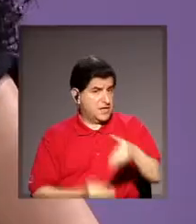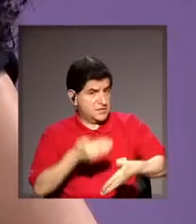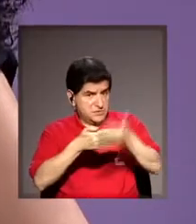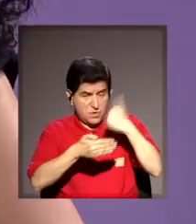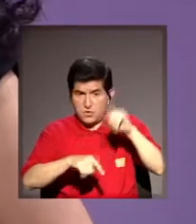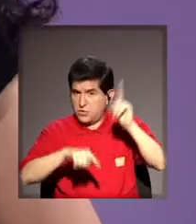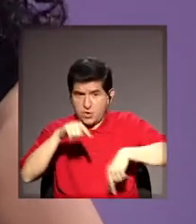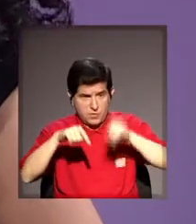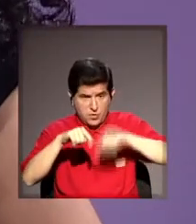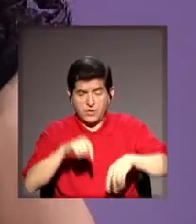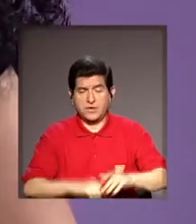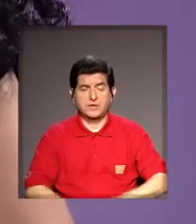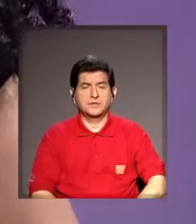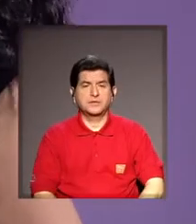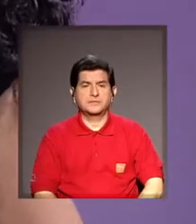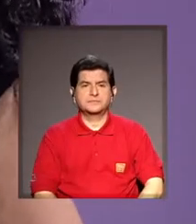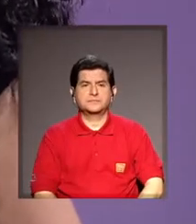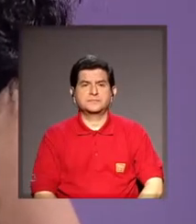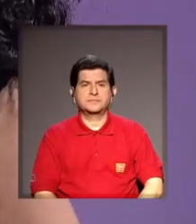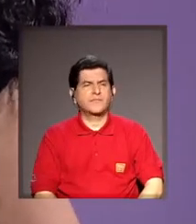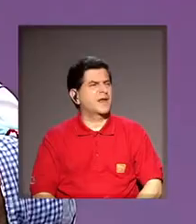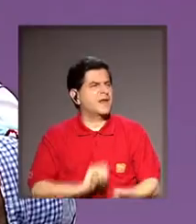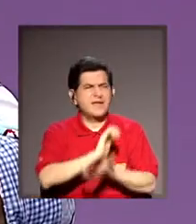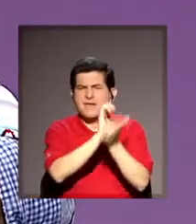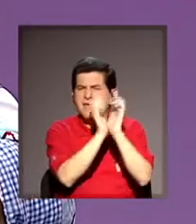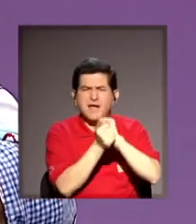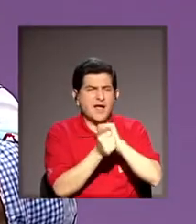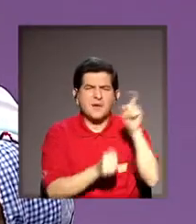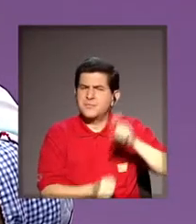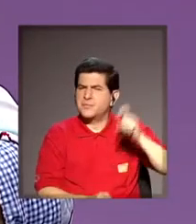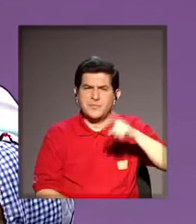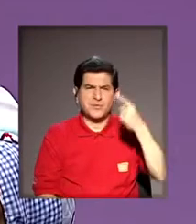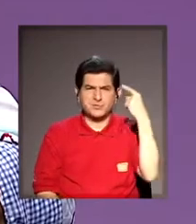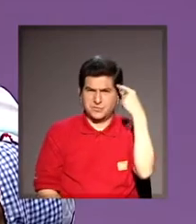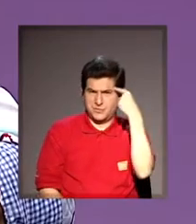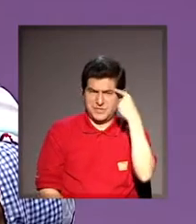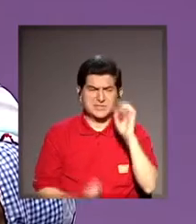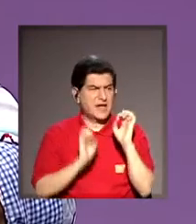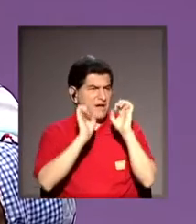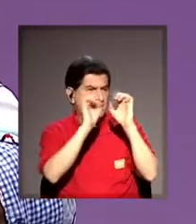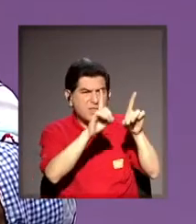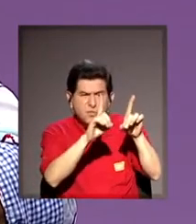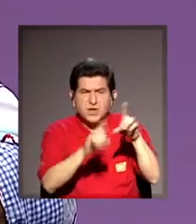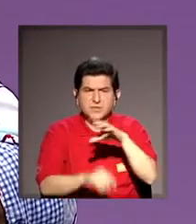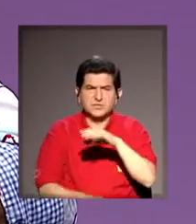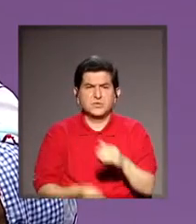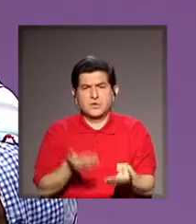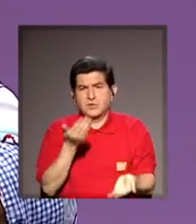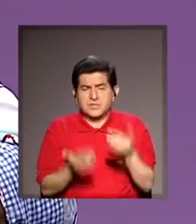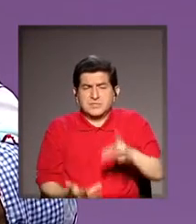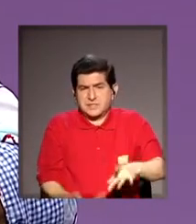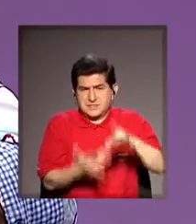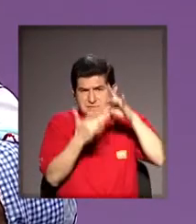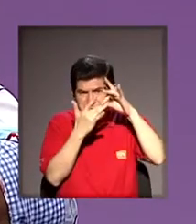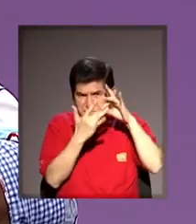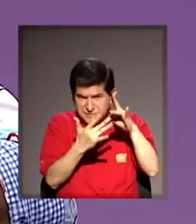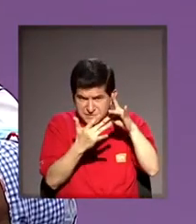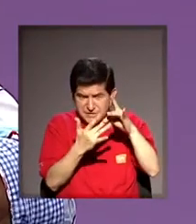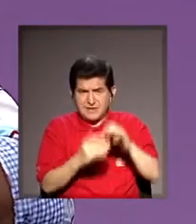podía que en cambios habrá que hacer a nivel educativo principalmente